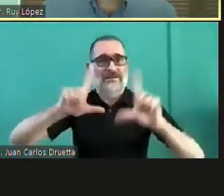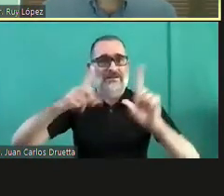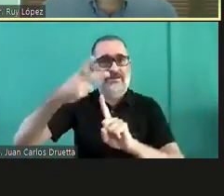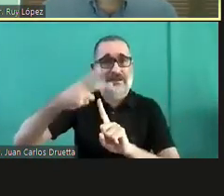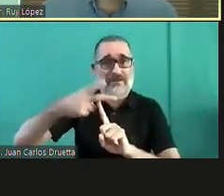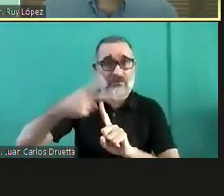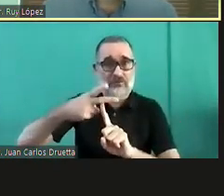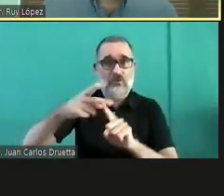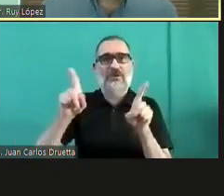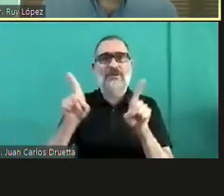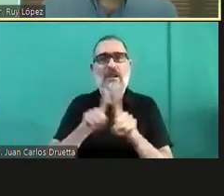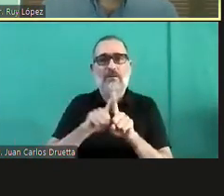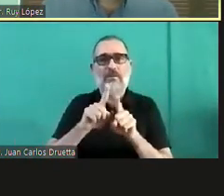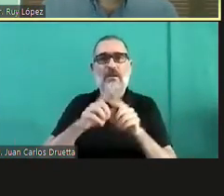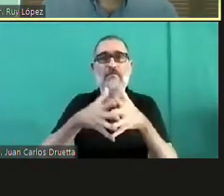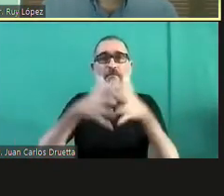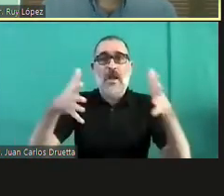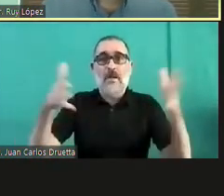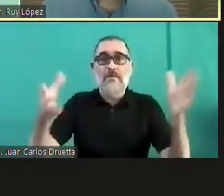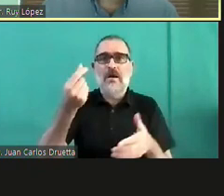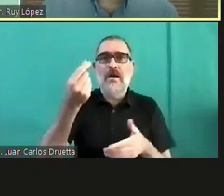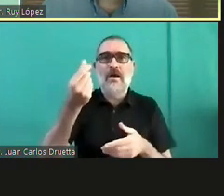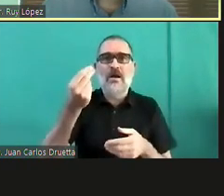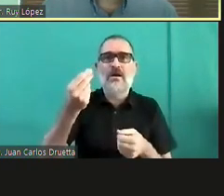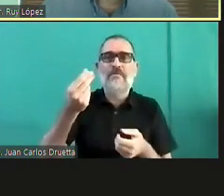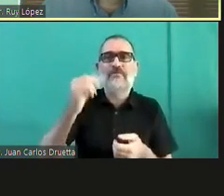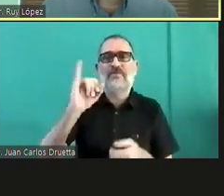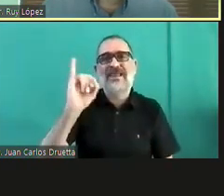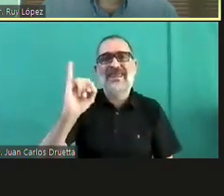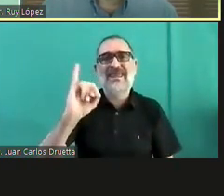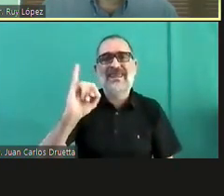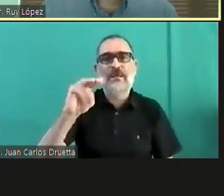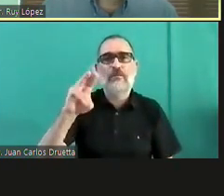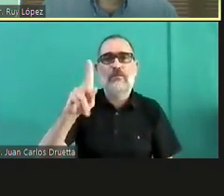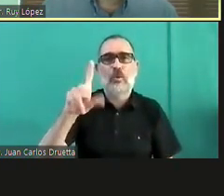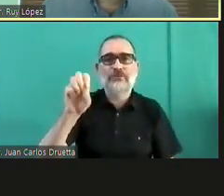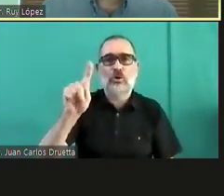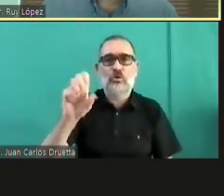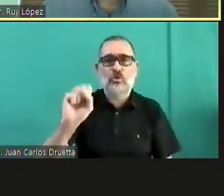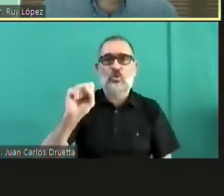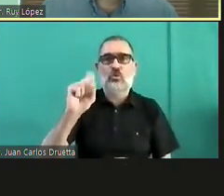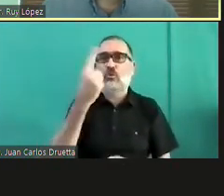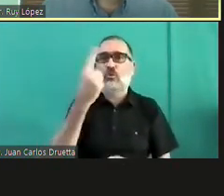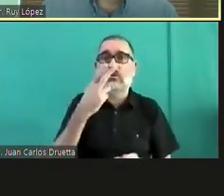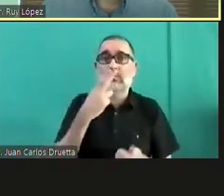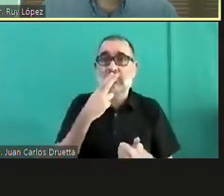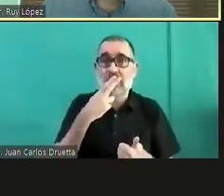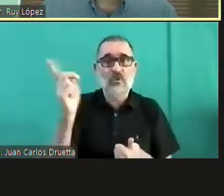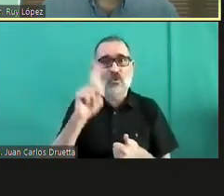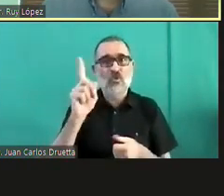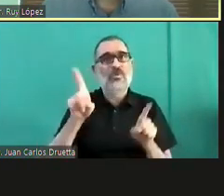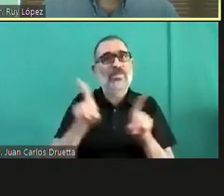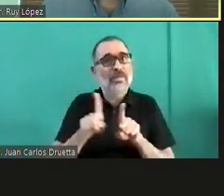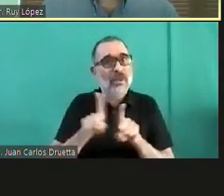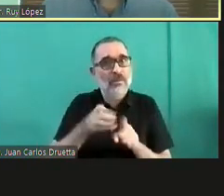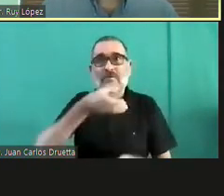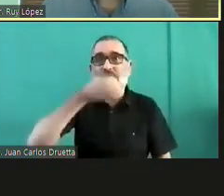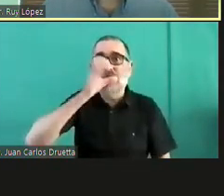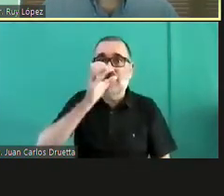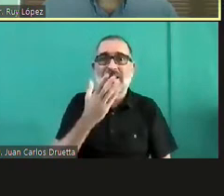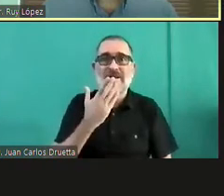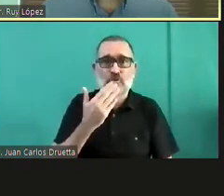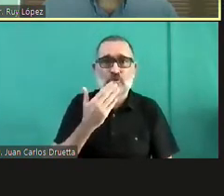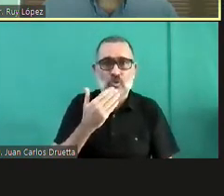en kobe una de las cosas que también ha sido el reforzamiento también de la regulación de otros productos